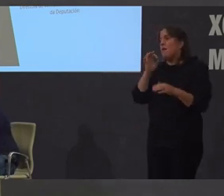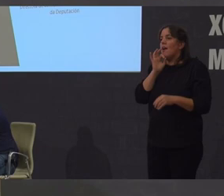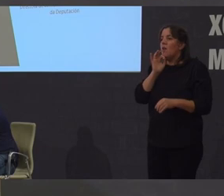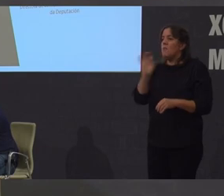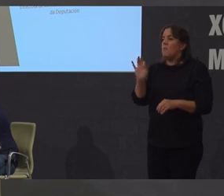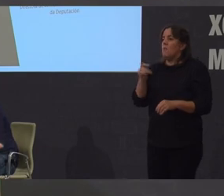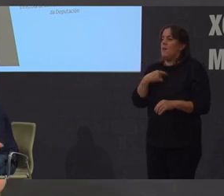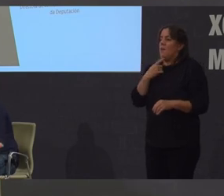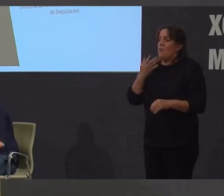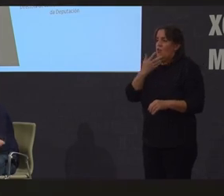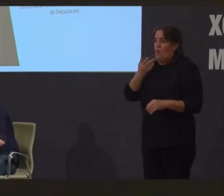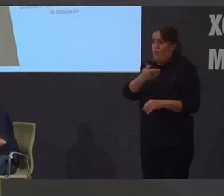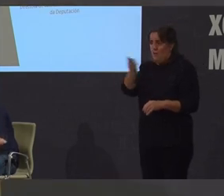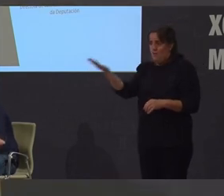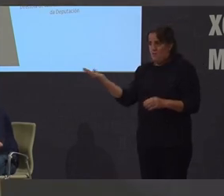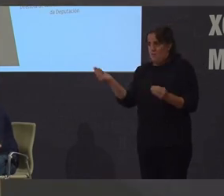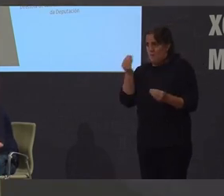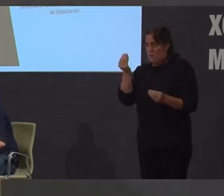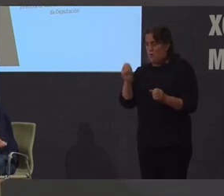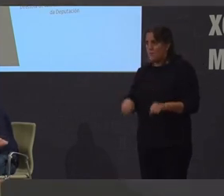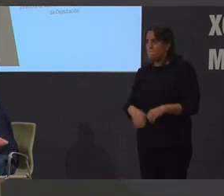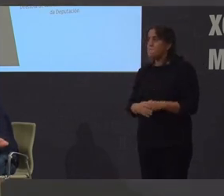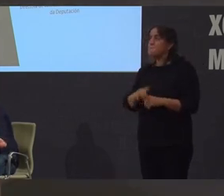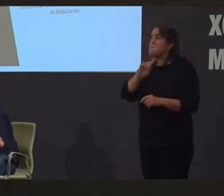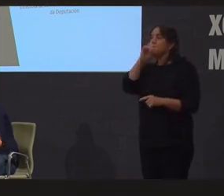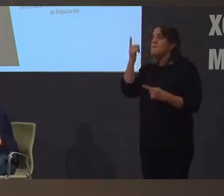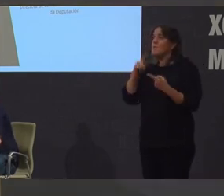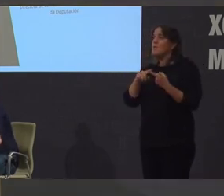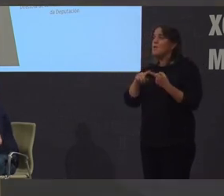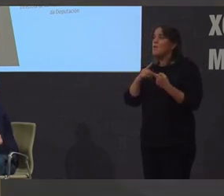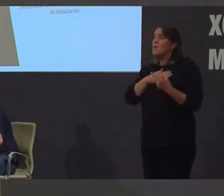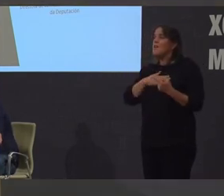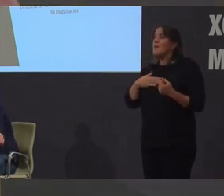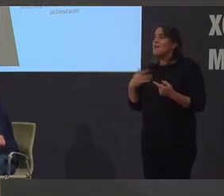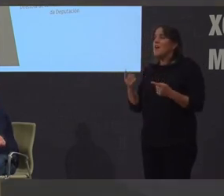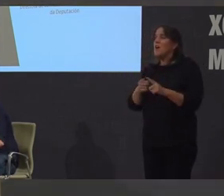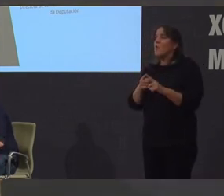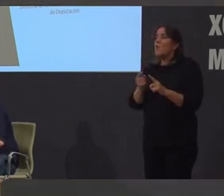somera de lo que seguramente conoceréis. En un primer momento quería empezar